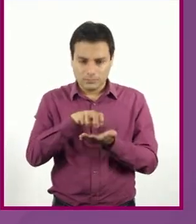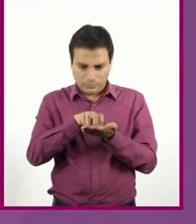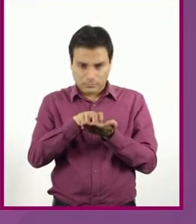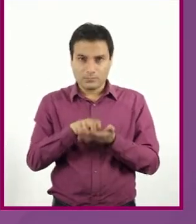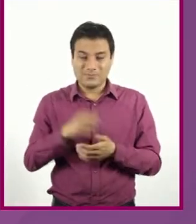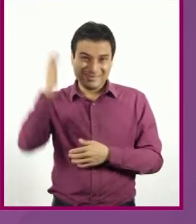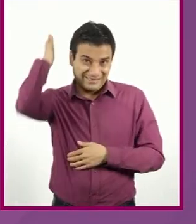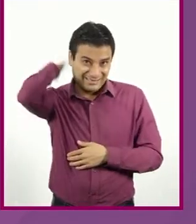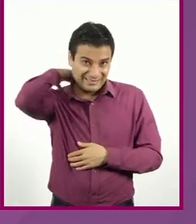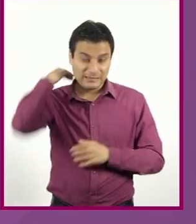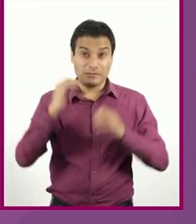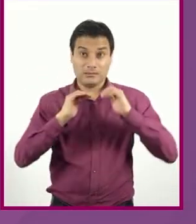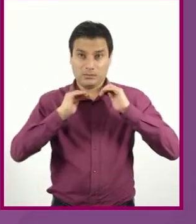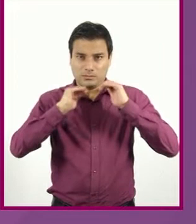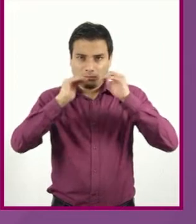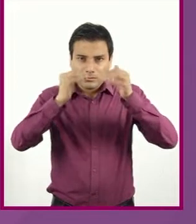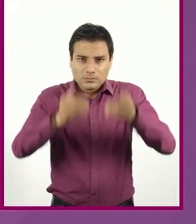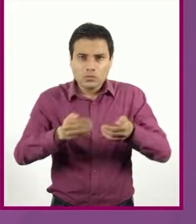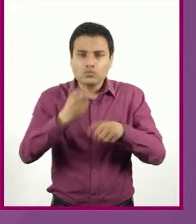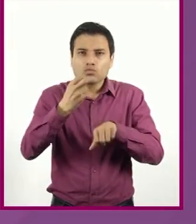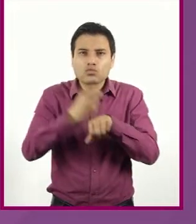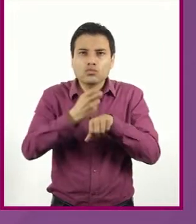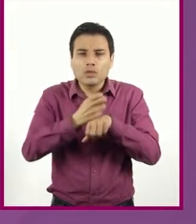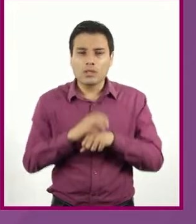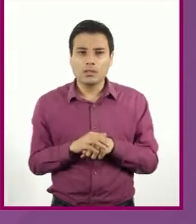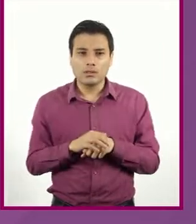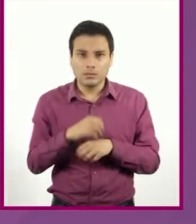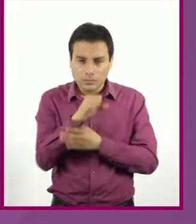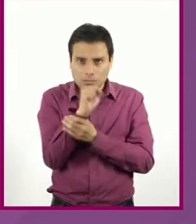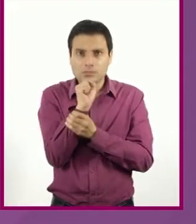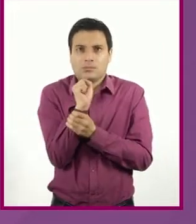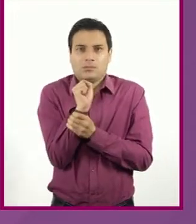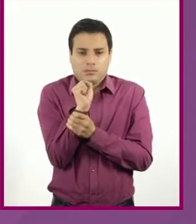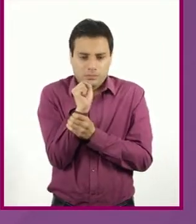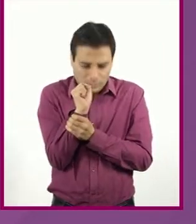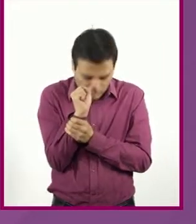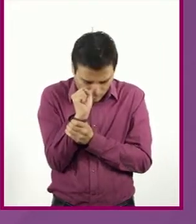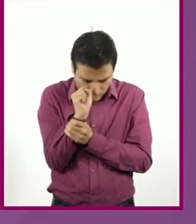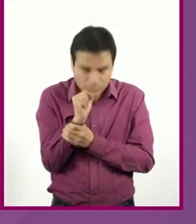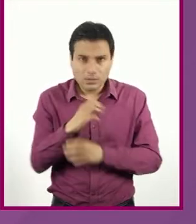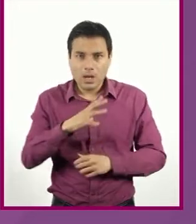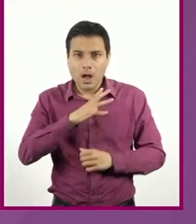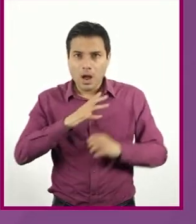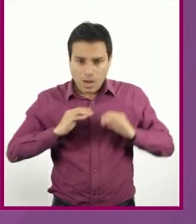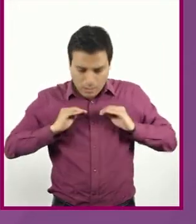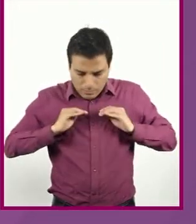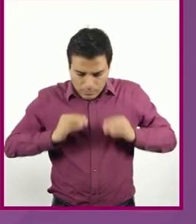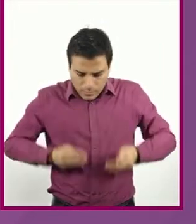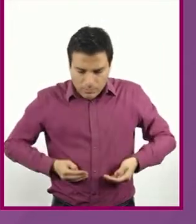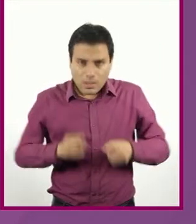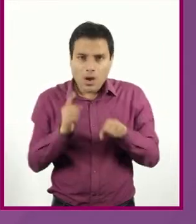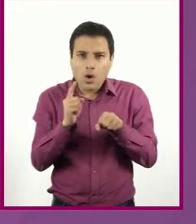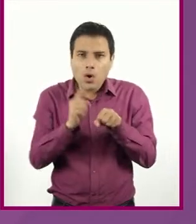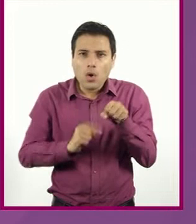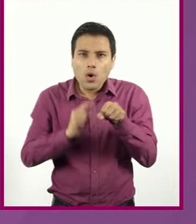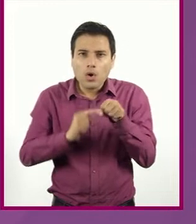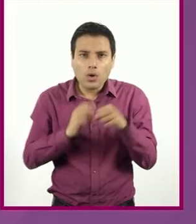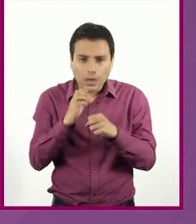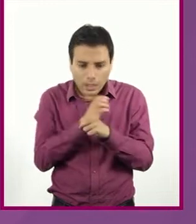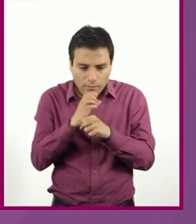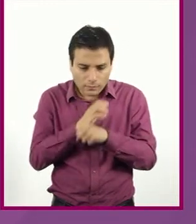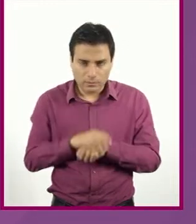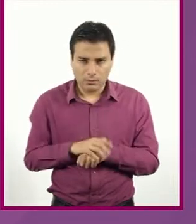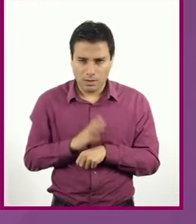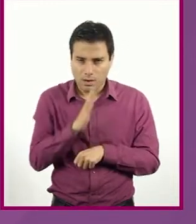como acorazada, y levantando un poco la cabeza pudo ver su vientre convexo, color pardo, dividido por unos